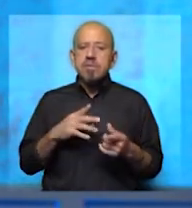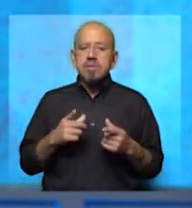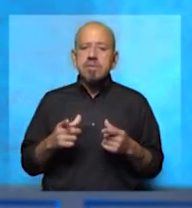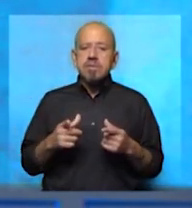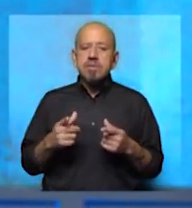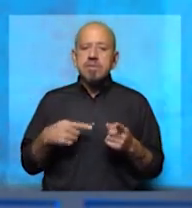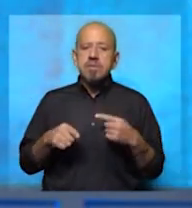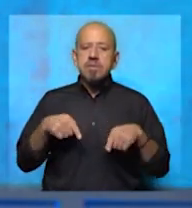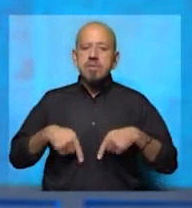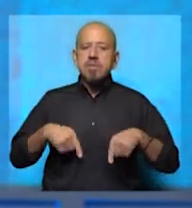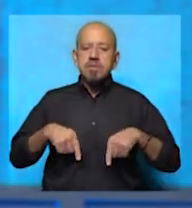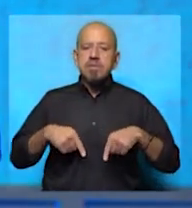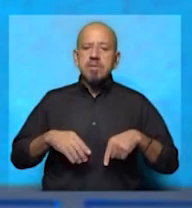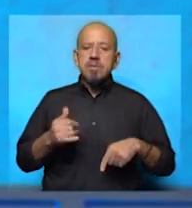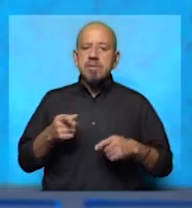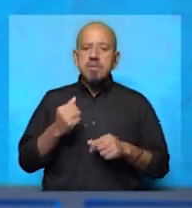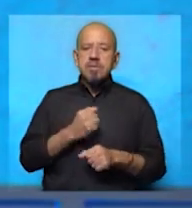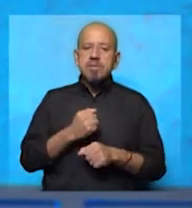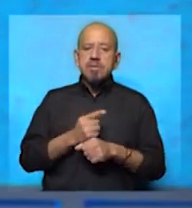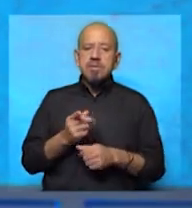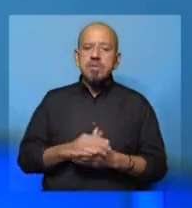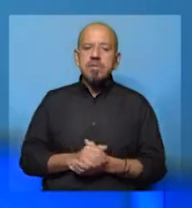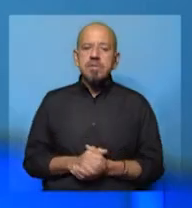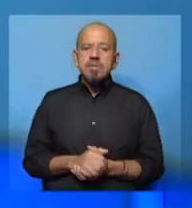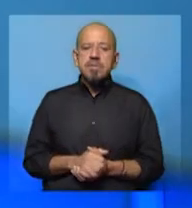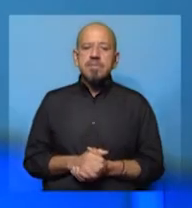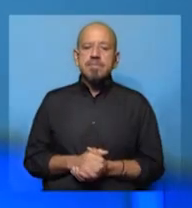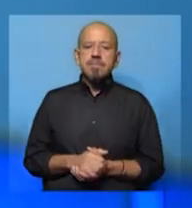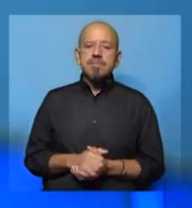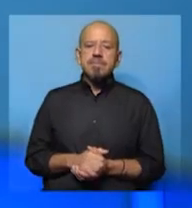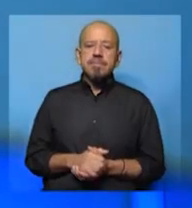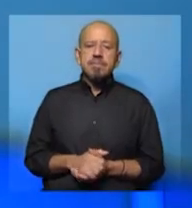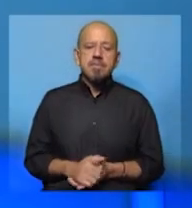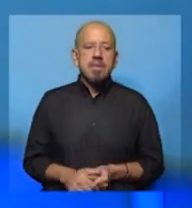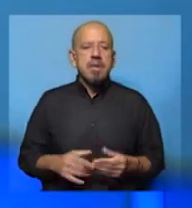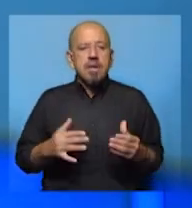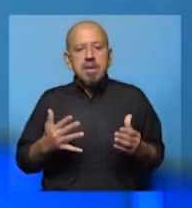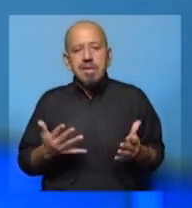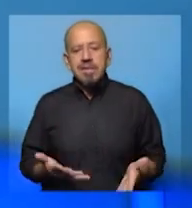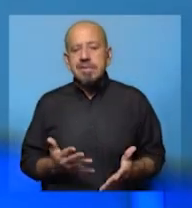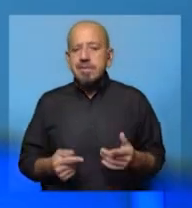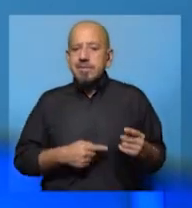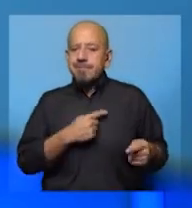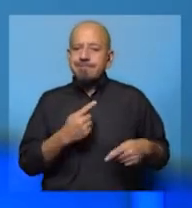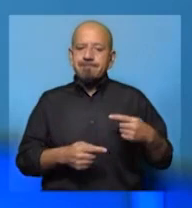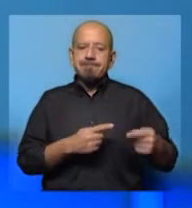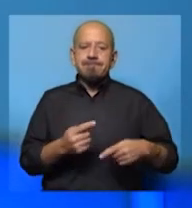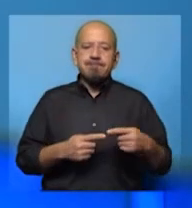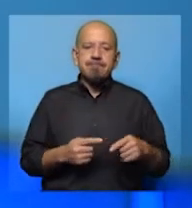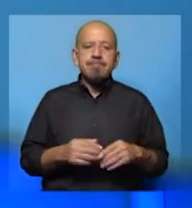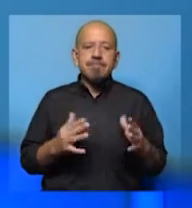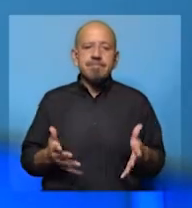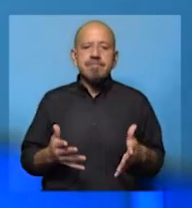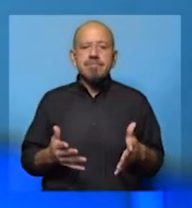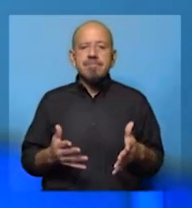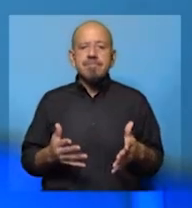por la intendencia como intendente porque ya habías trabajado antes en la comuna lo que pasa es que es un continuo y como como digo Ahí me emocionó mucho